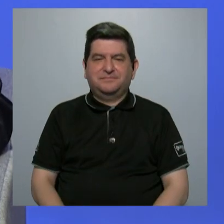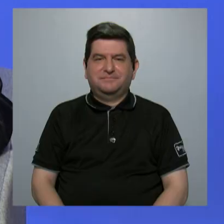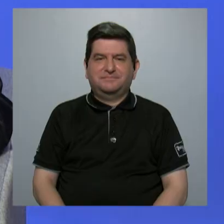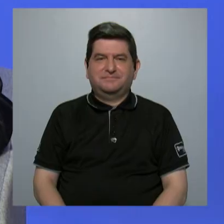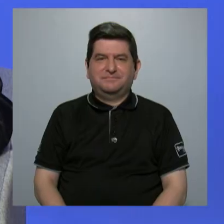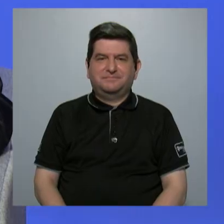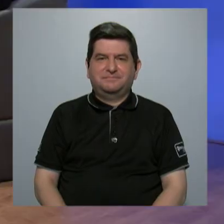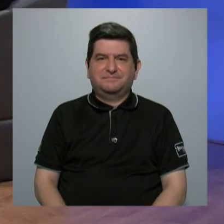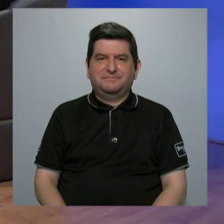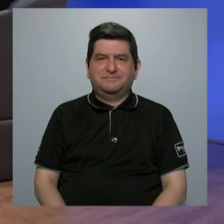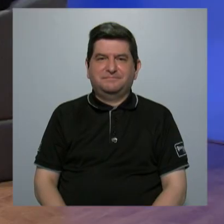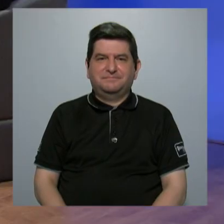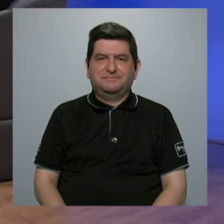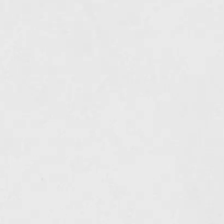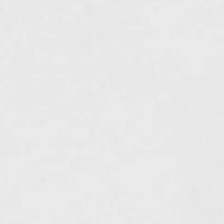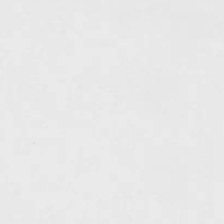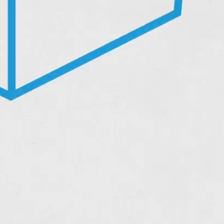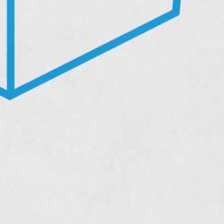entrevista.